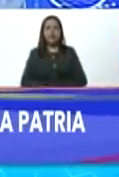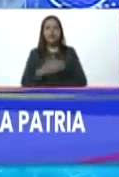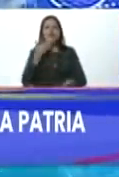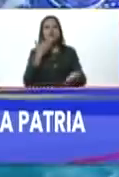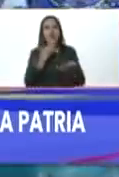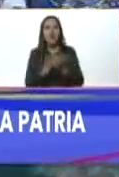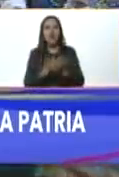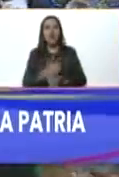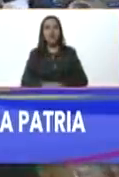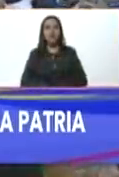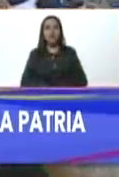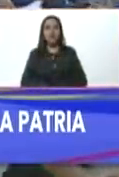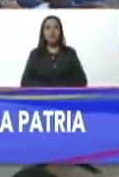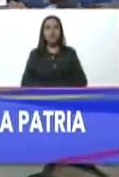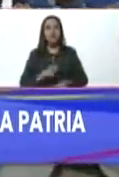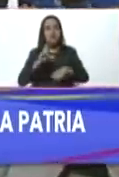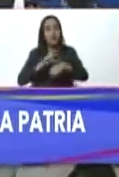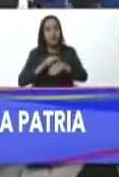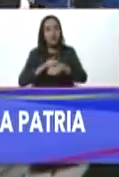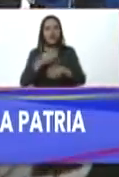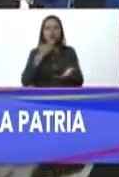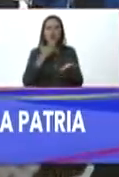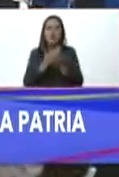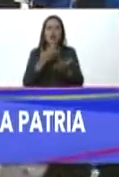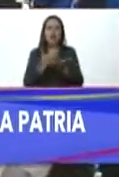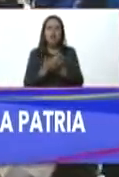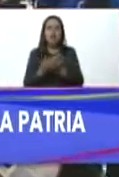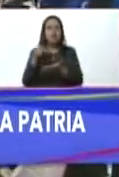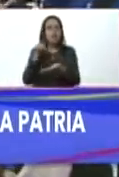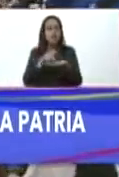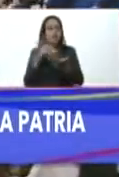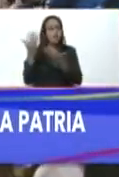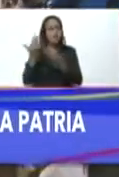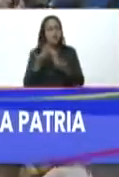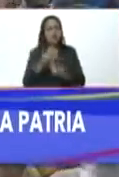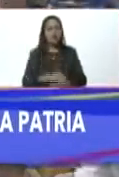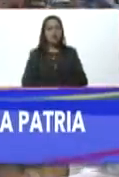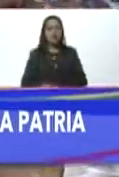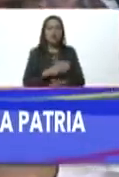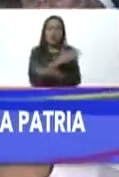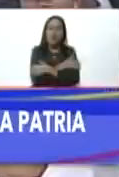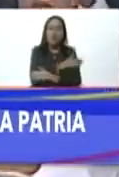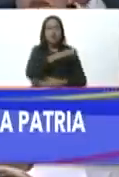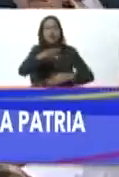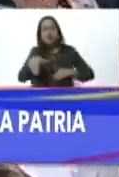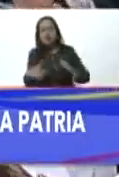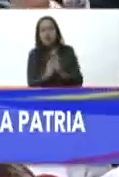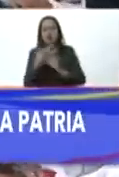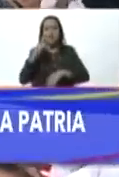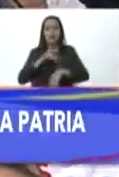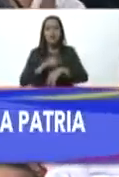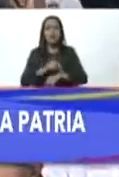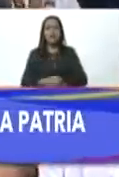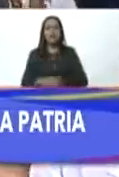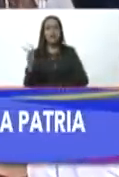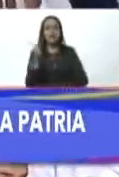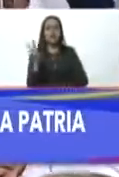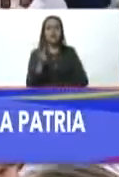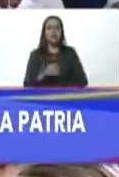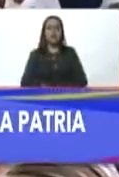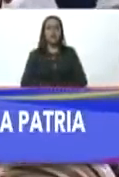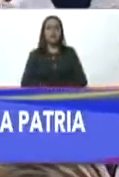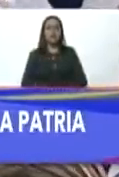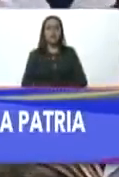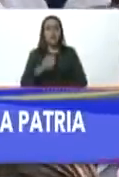Gracias, médicos y médicas, gracias por asistir. Un abrazo a todos los médicos y médicas del país.